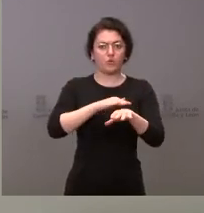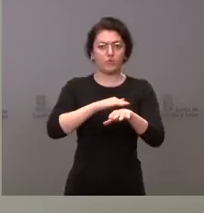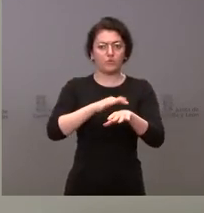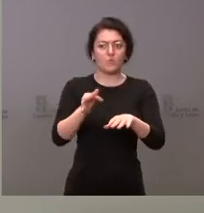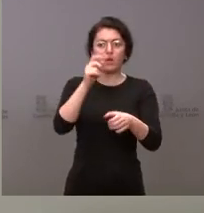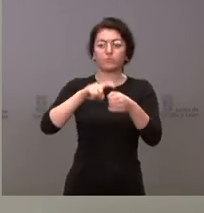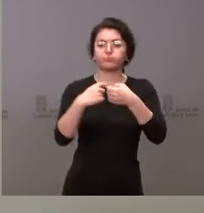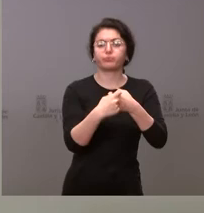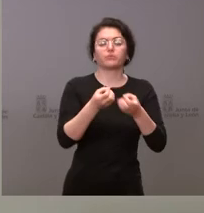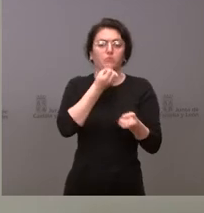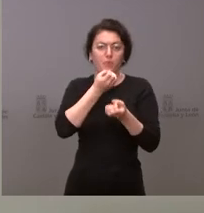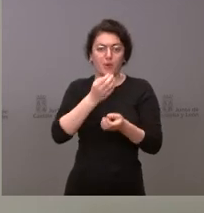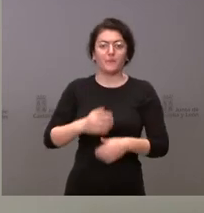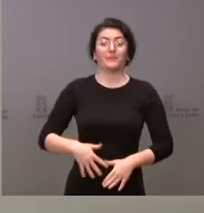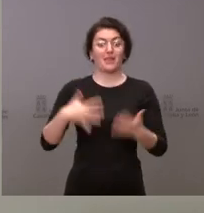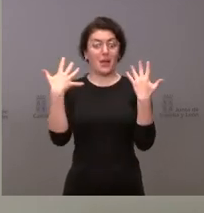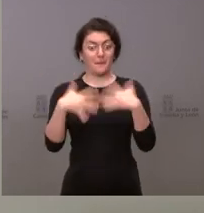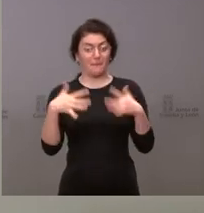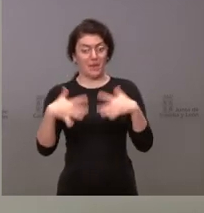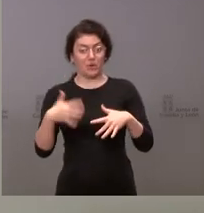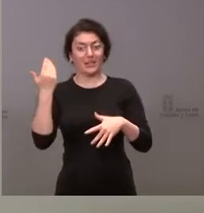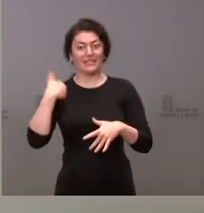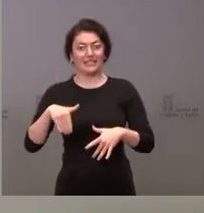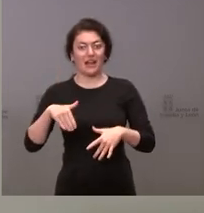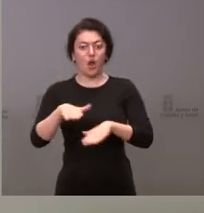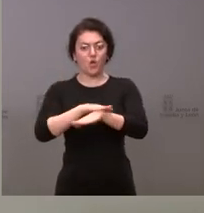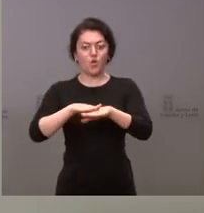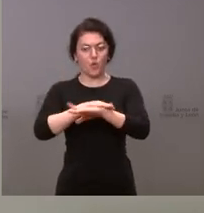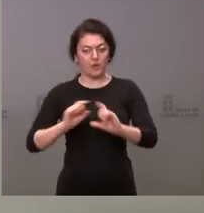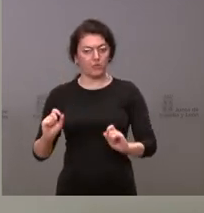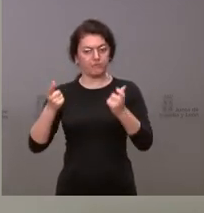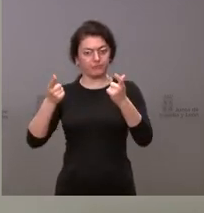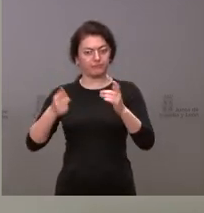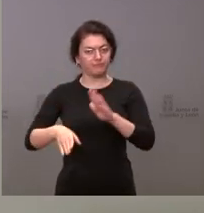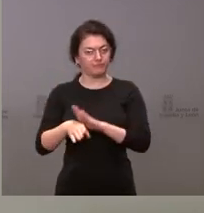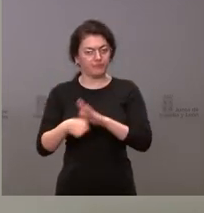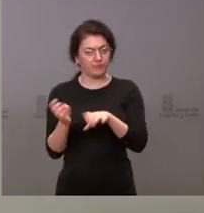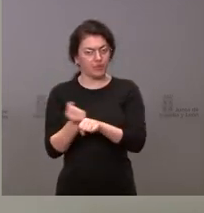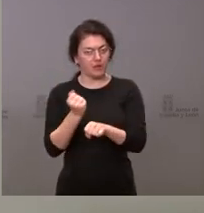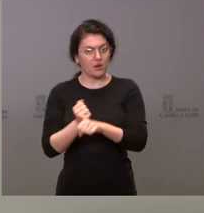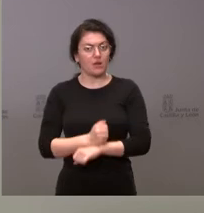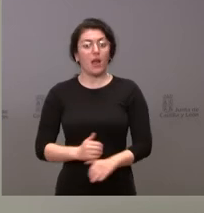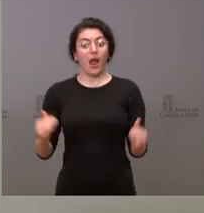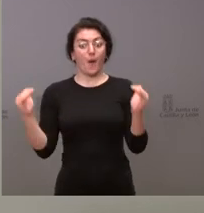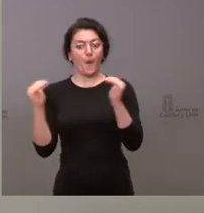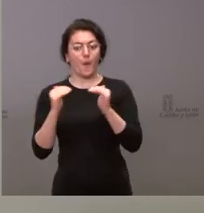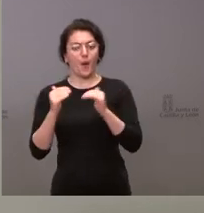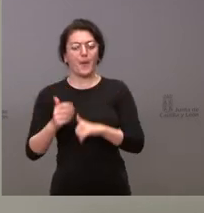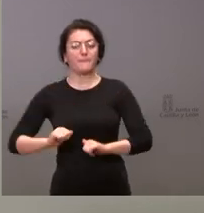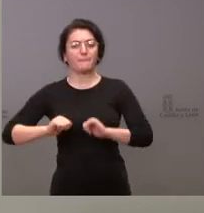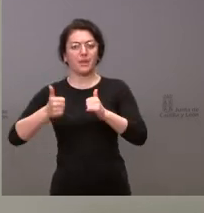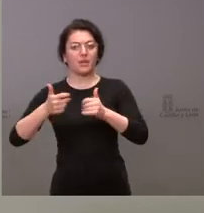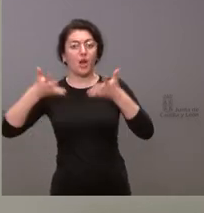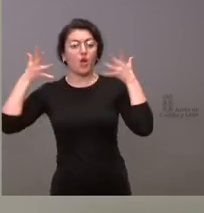el miércoles tomaría posesión el nuevo gobierno y el jueves tendríamos el primer consejo de gobierno del nuevo